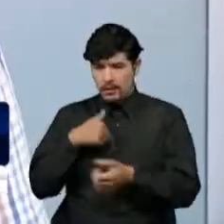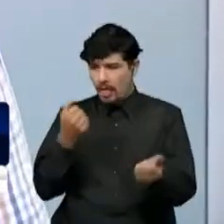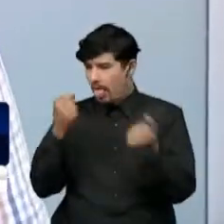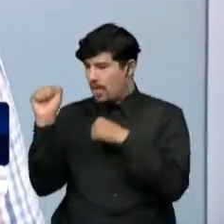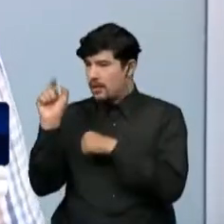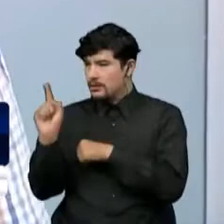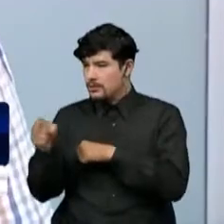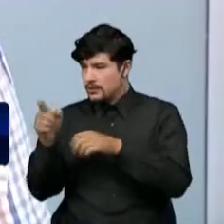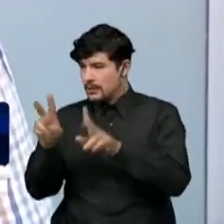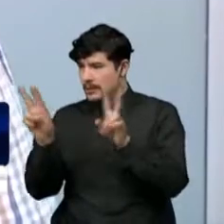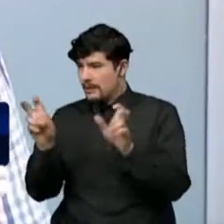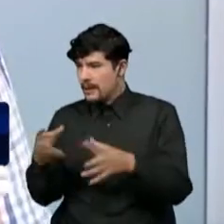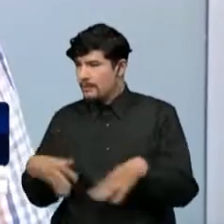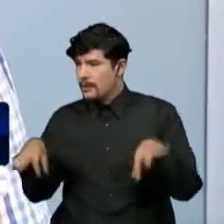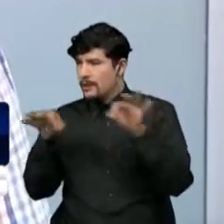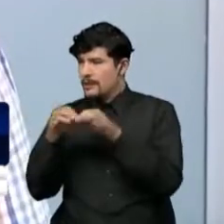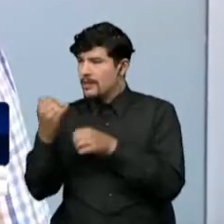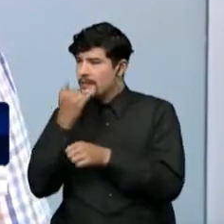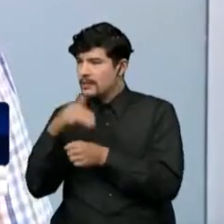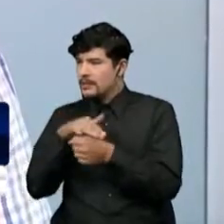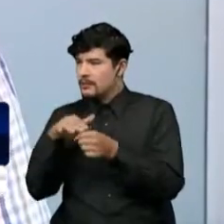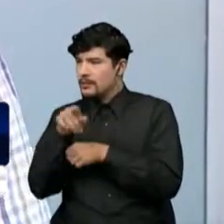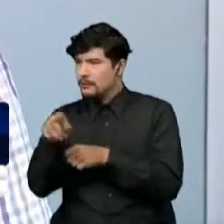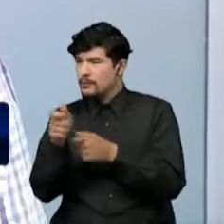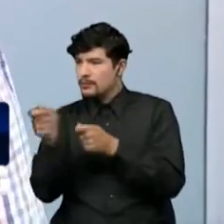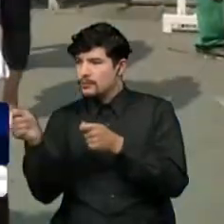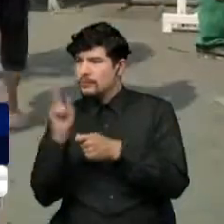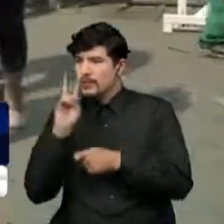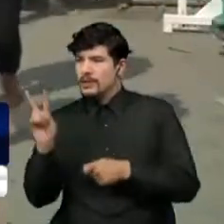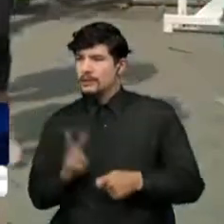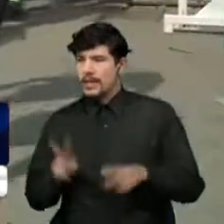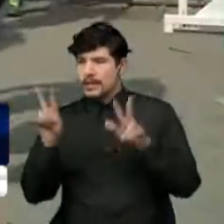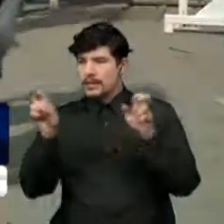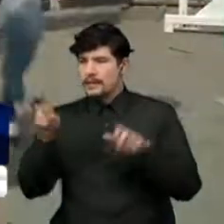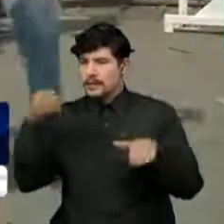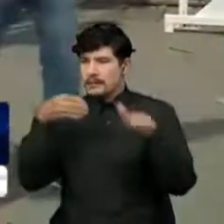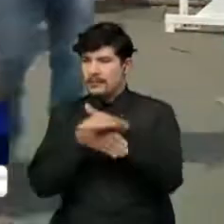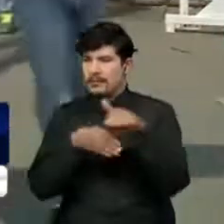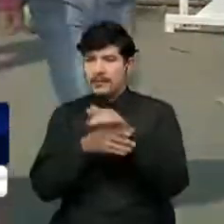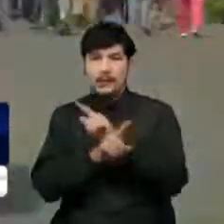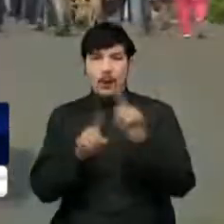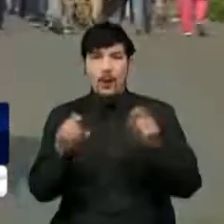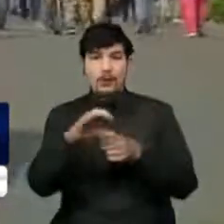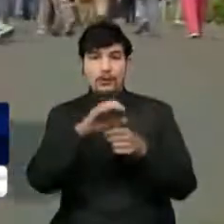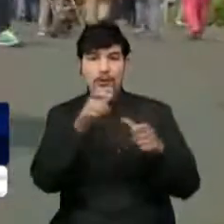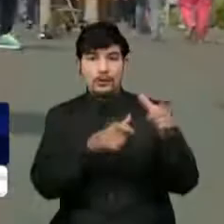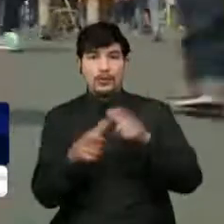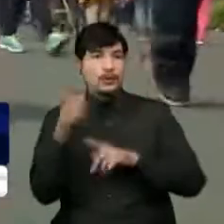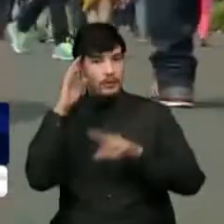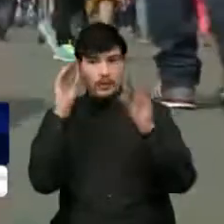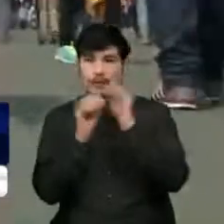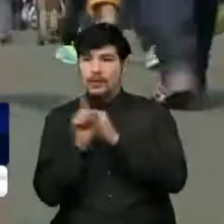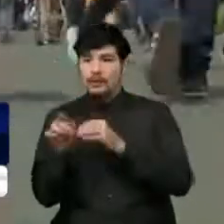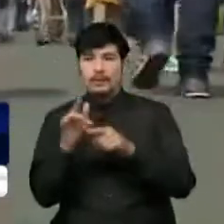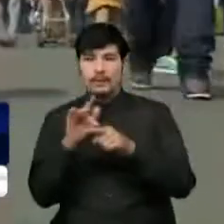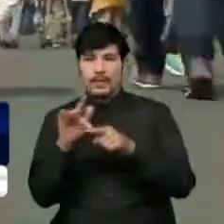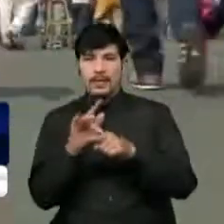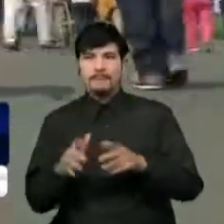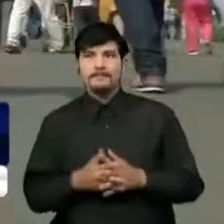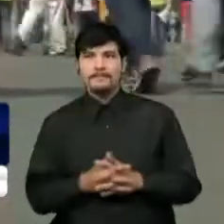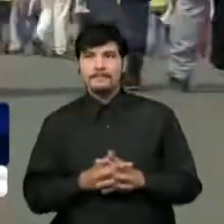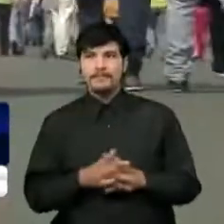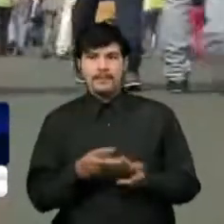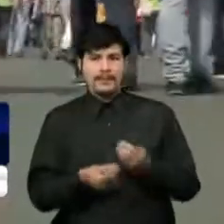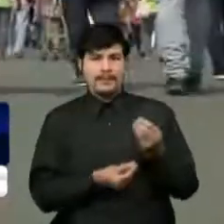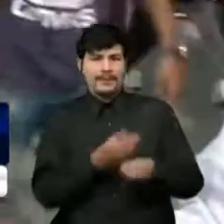del asunto fundamental de lo que está sucediendo en la frontera con el tema migratorio los ciudadanos están en desacuerdo con la medida no